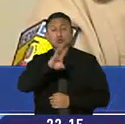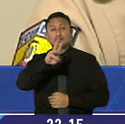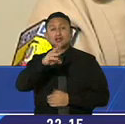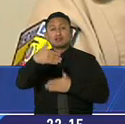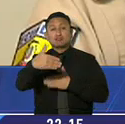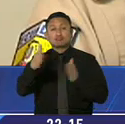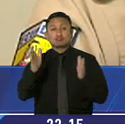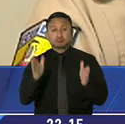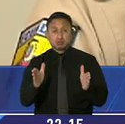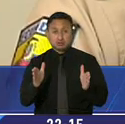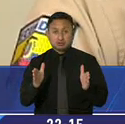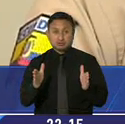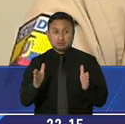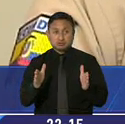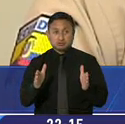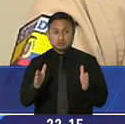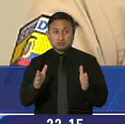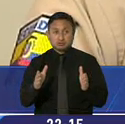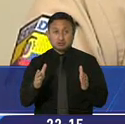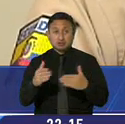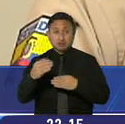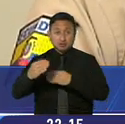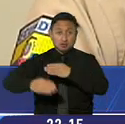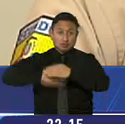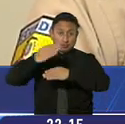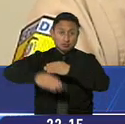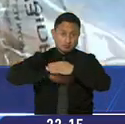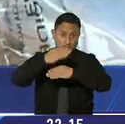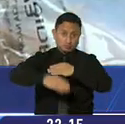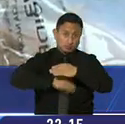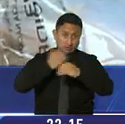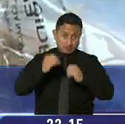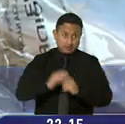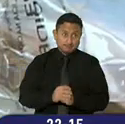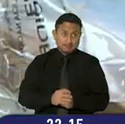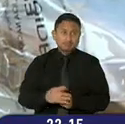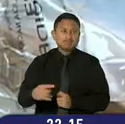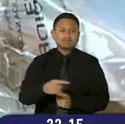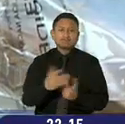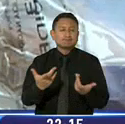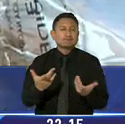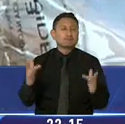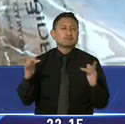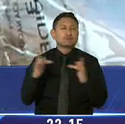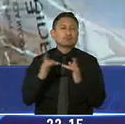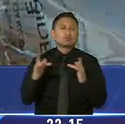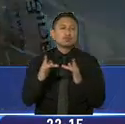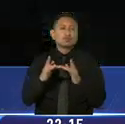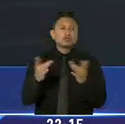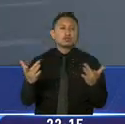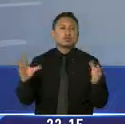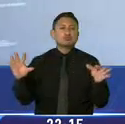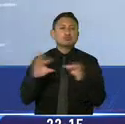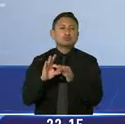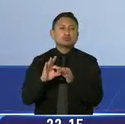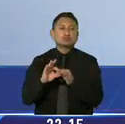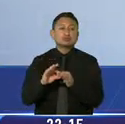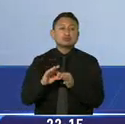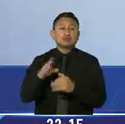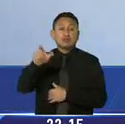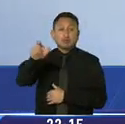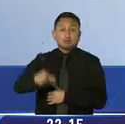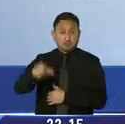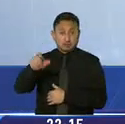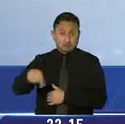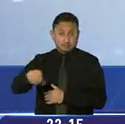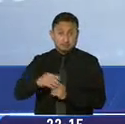rectangulares envueltos en cinta de embalaje. Tratan de establecer los contactos o nexos que tendrían los ahora aprehendidos con